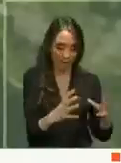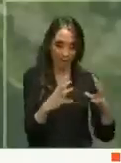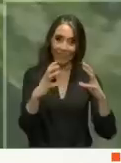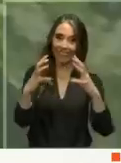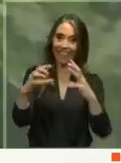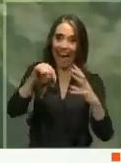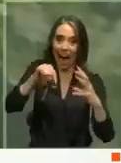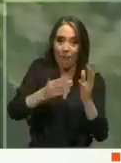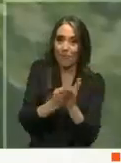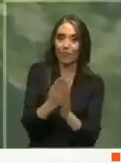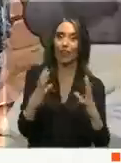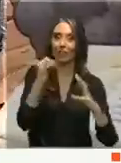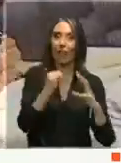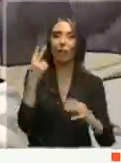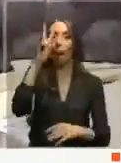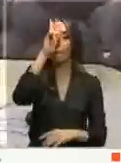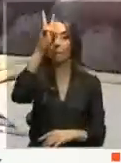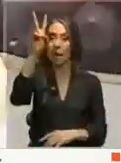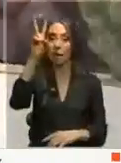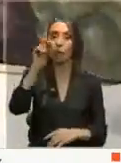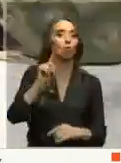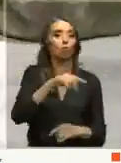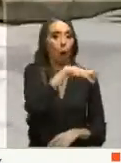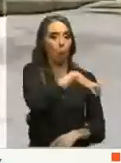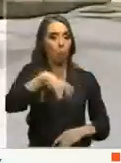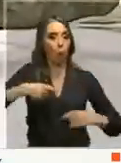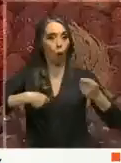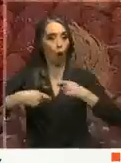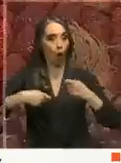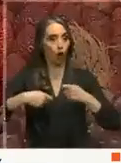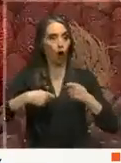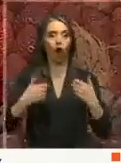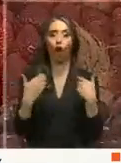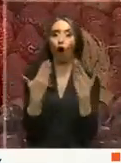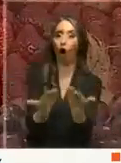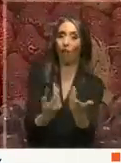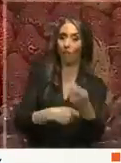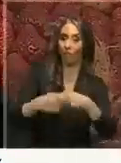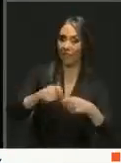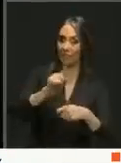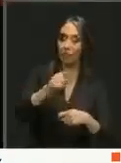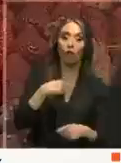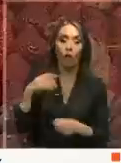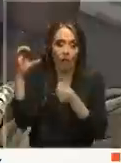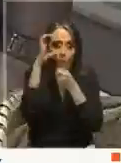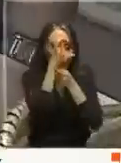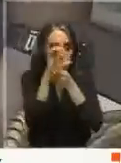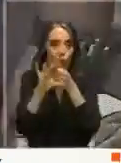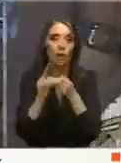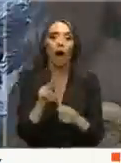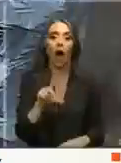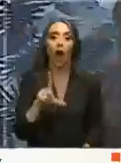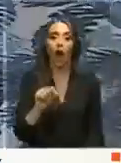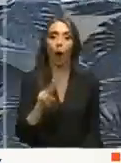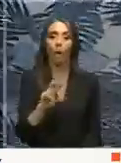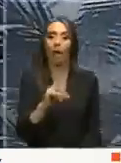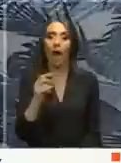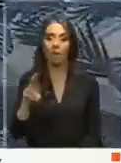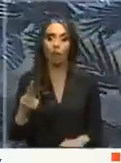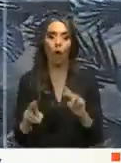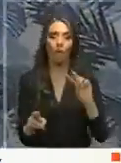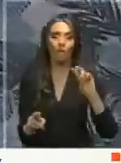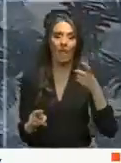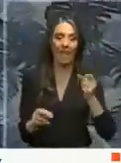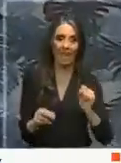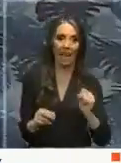sandía. Son peruanas, no hay tantos locales, aún, que las ofrecen. Nosotros las encontramos en Lo Valledor y La Vega. En general no